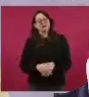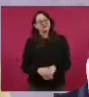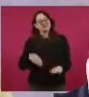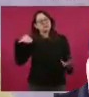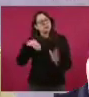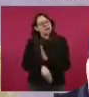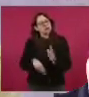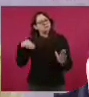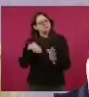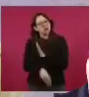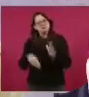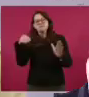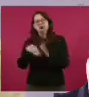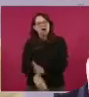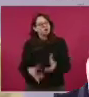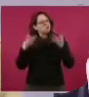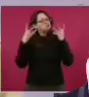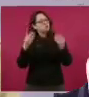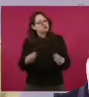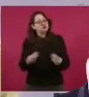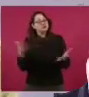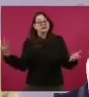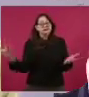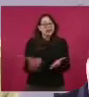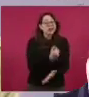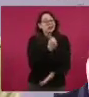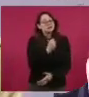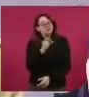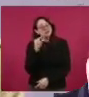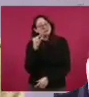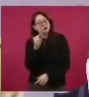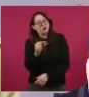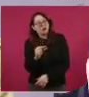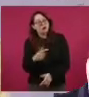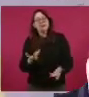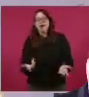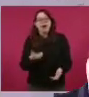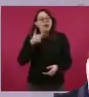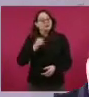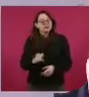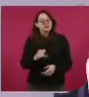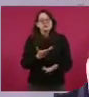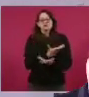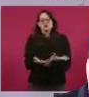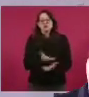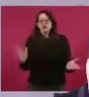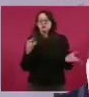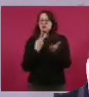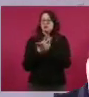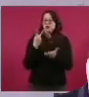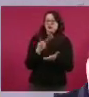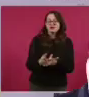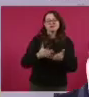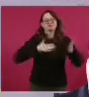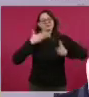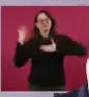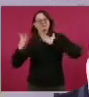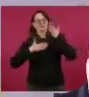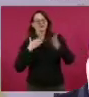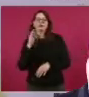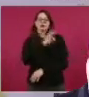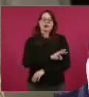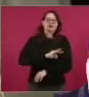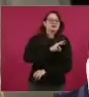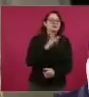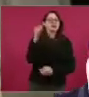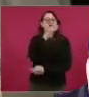que disfruten de cada momento. Enhorabuena a todos los Premios Nacionales de Deporte y felicidades a toda la selección